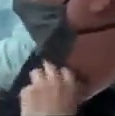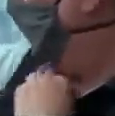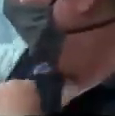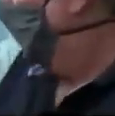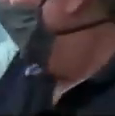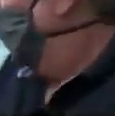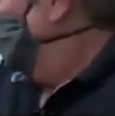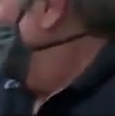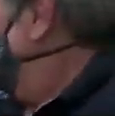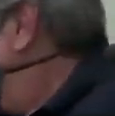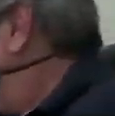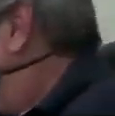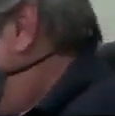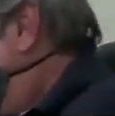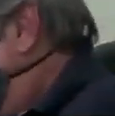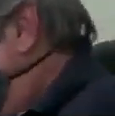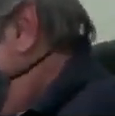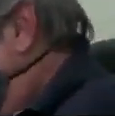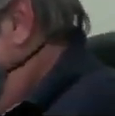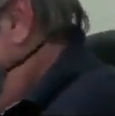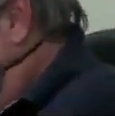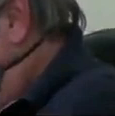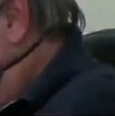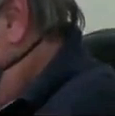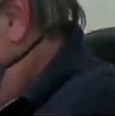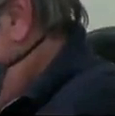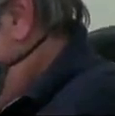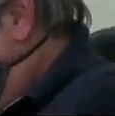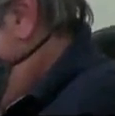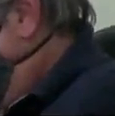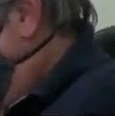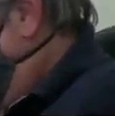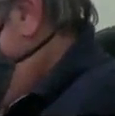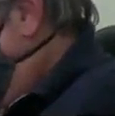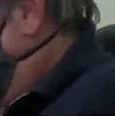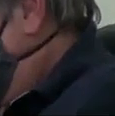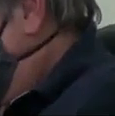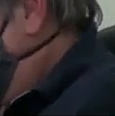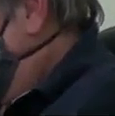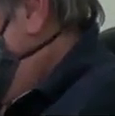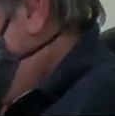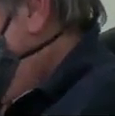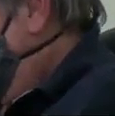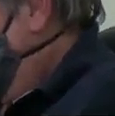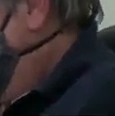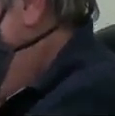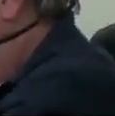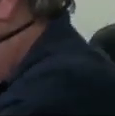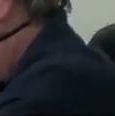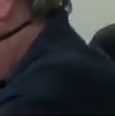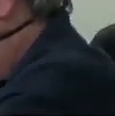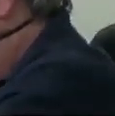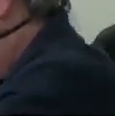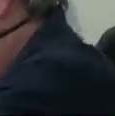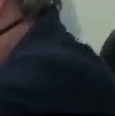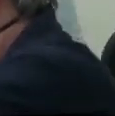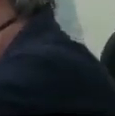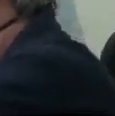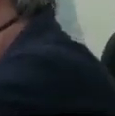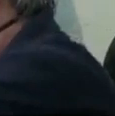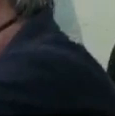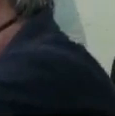En el día de ayer, el día 11 del 5, todos sabemos que hubo un cambio drástico, ¿no?, de la curva de infectados por COVID-19,